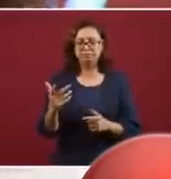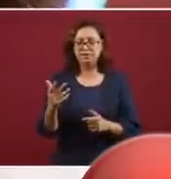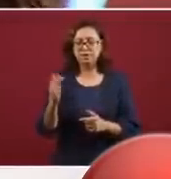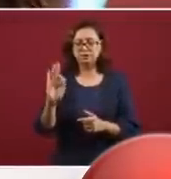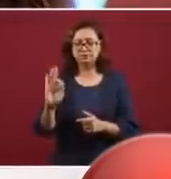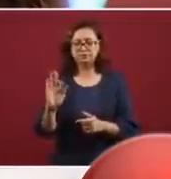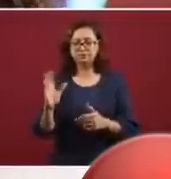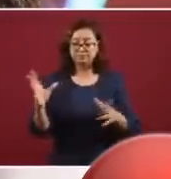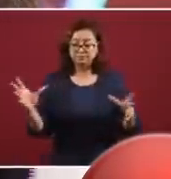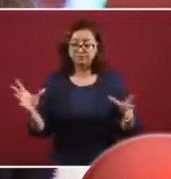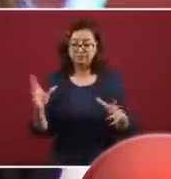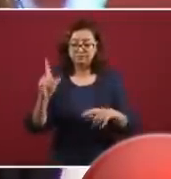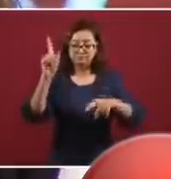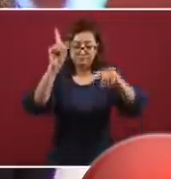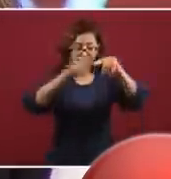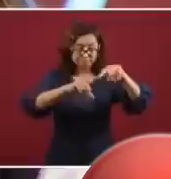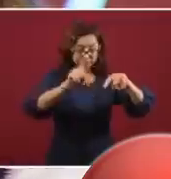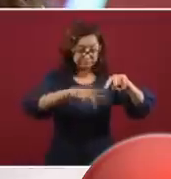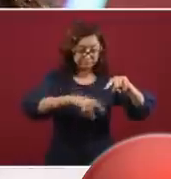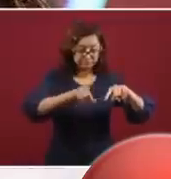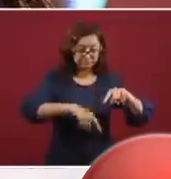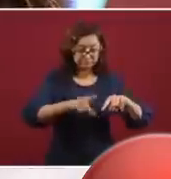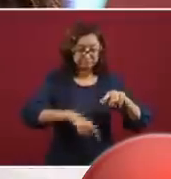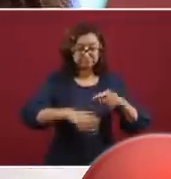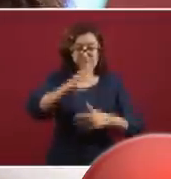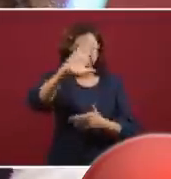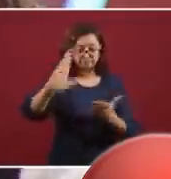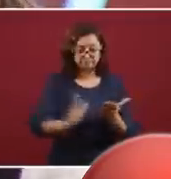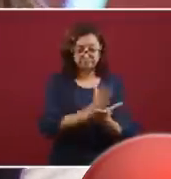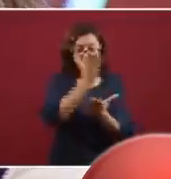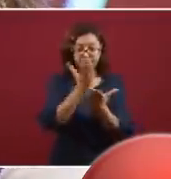que hacemos es pasarle a la Unidad de Inteligencia Financiera